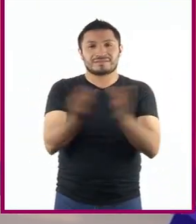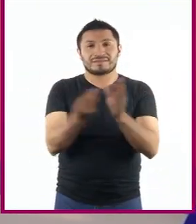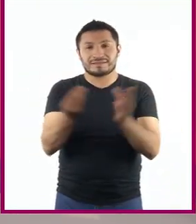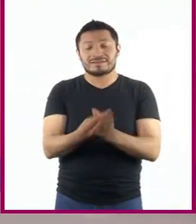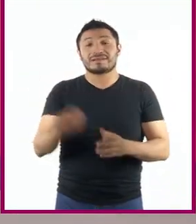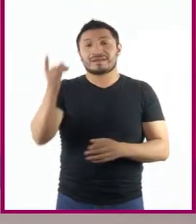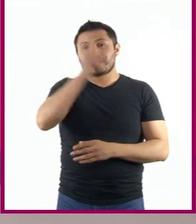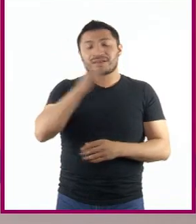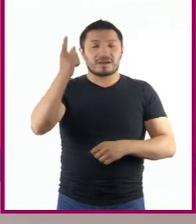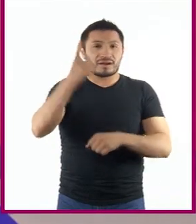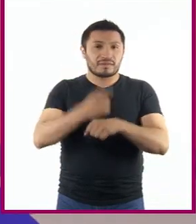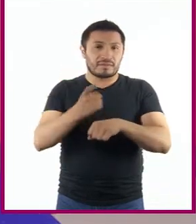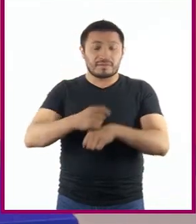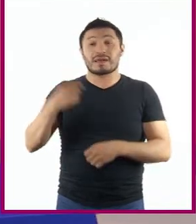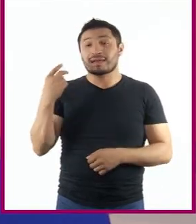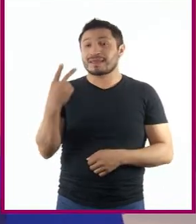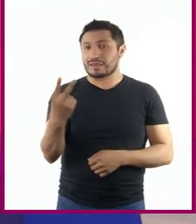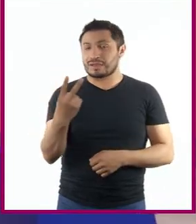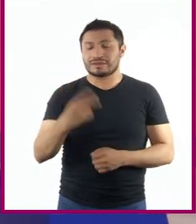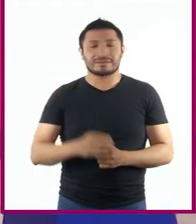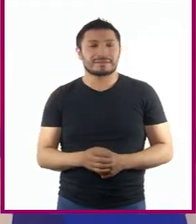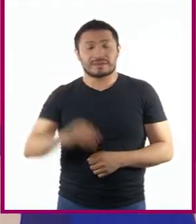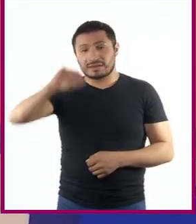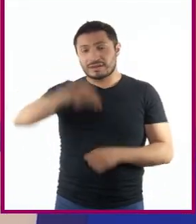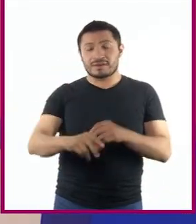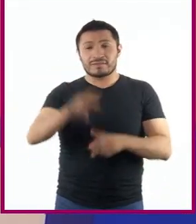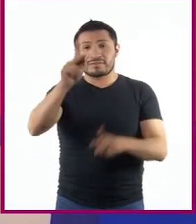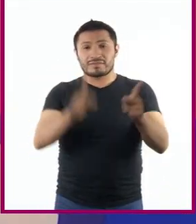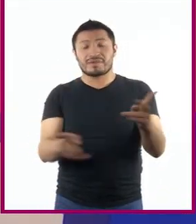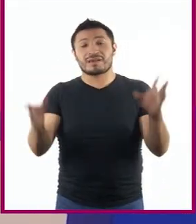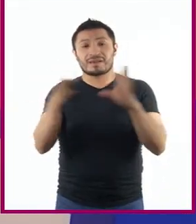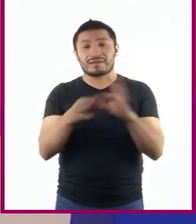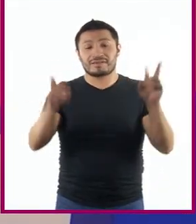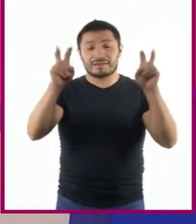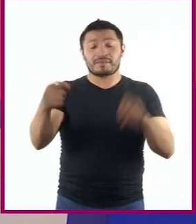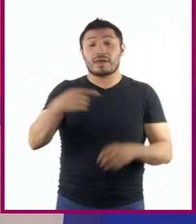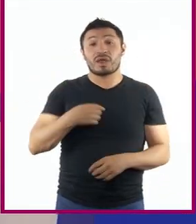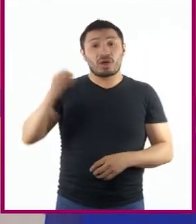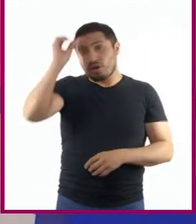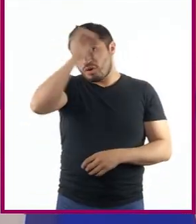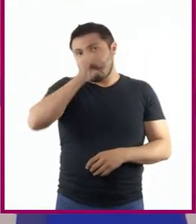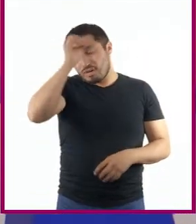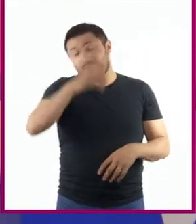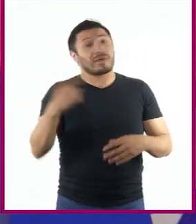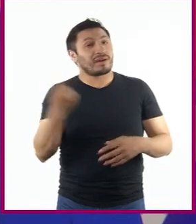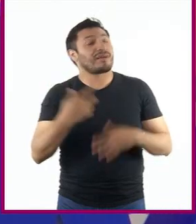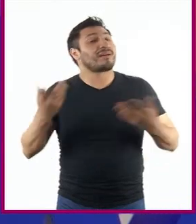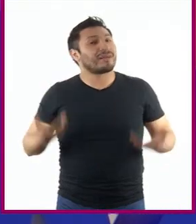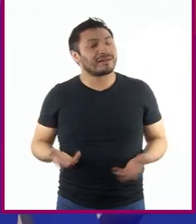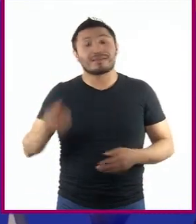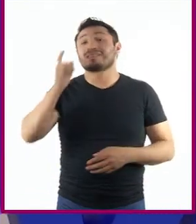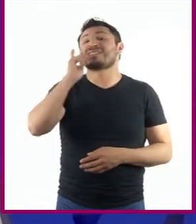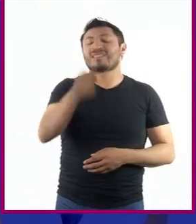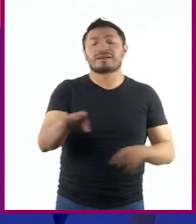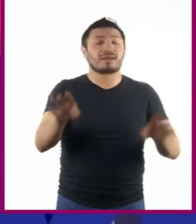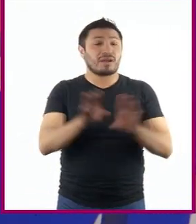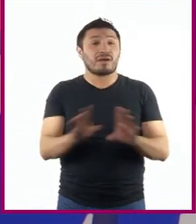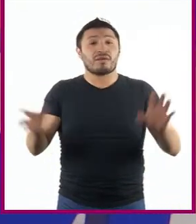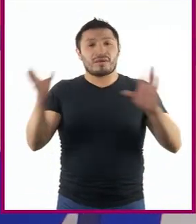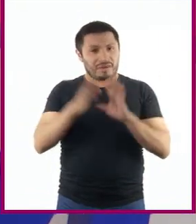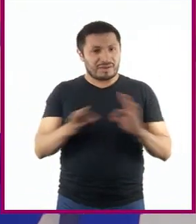Lengua Materna 2. Hoy hablaremos sobre yo opino que. Con esto nos referimos a formular